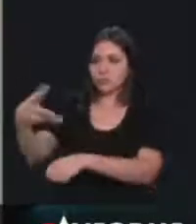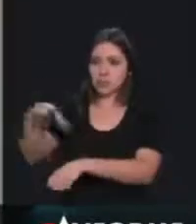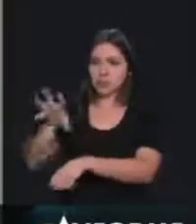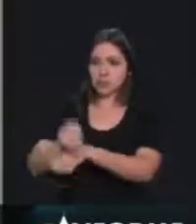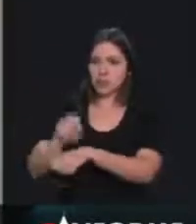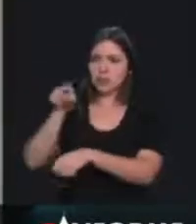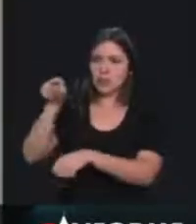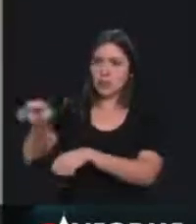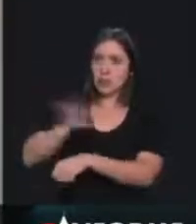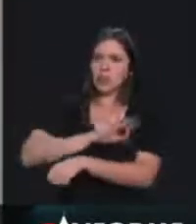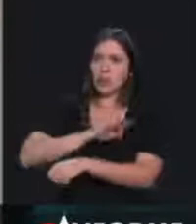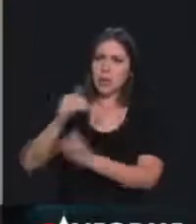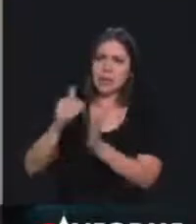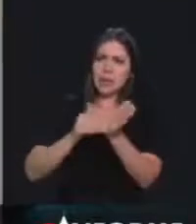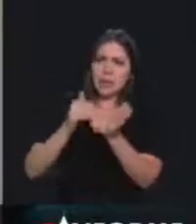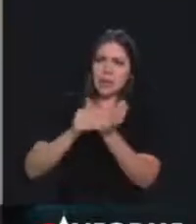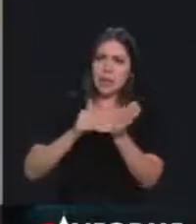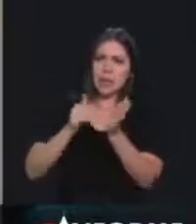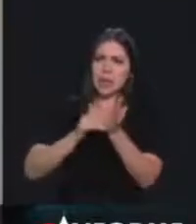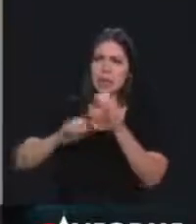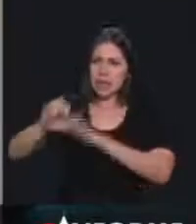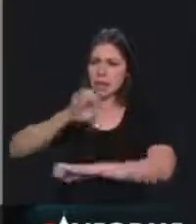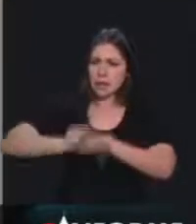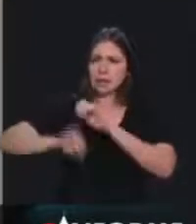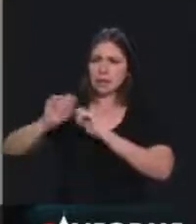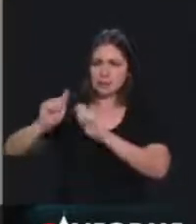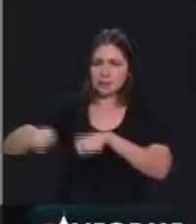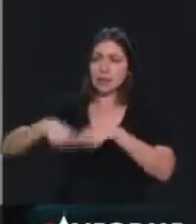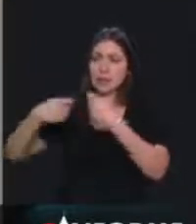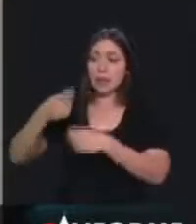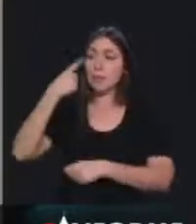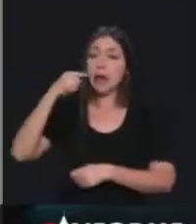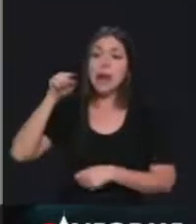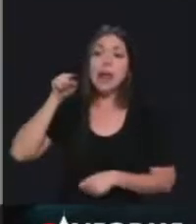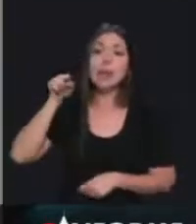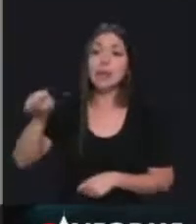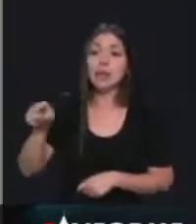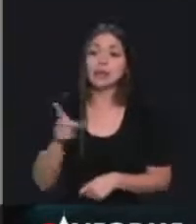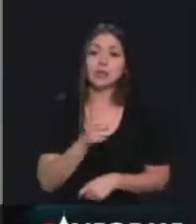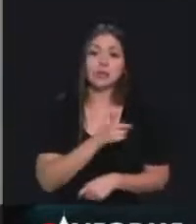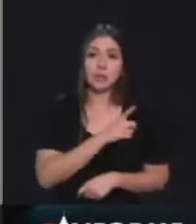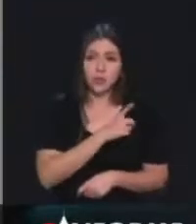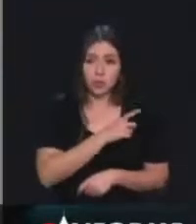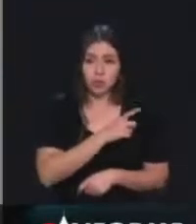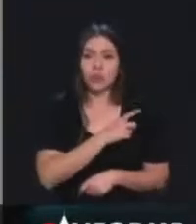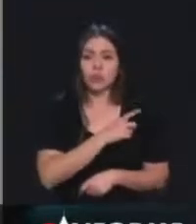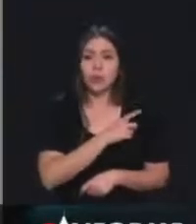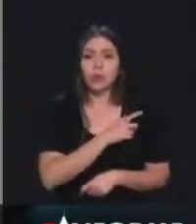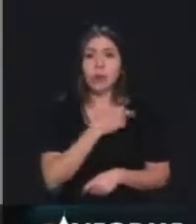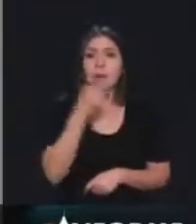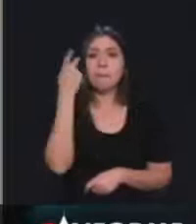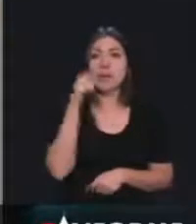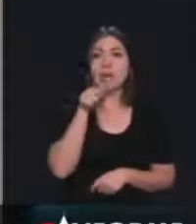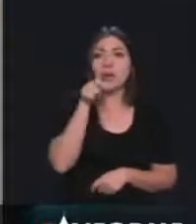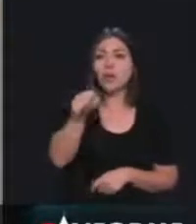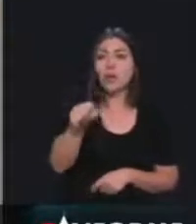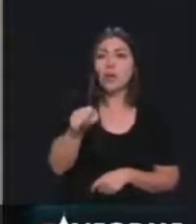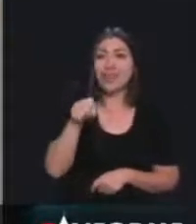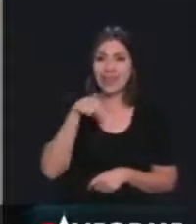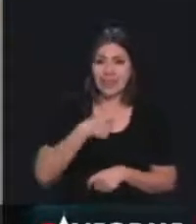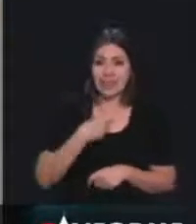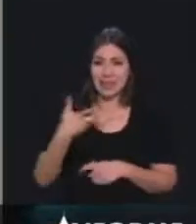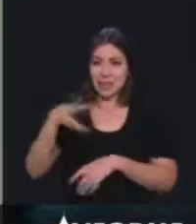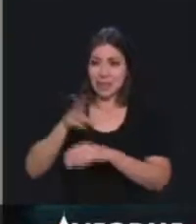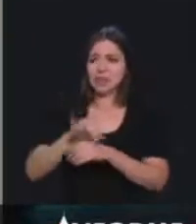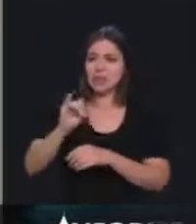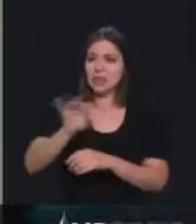productos, pero nada más es para ti. Lo que hicieron es hacer socios. Y miren, les voy a poner